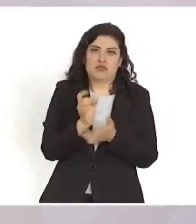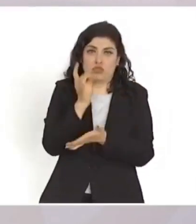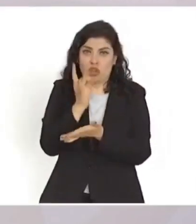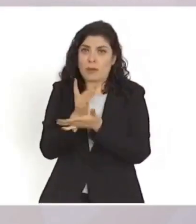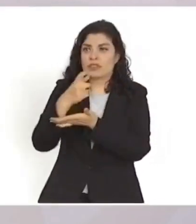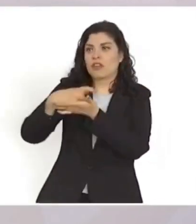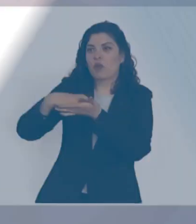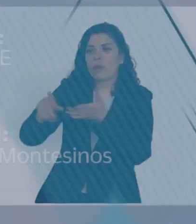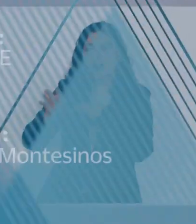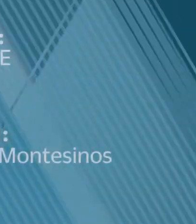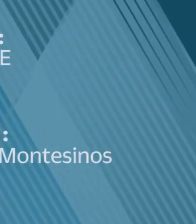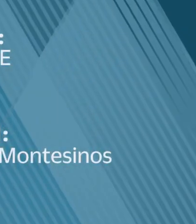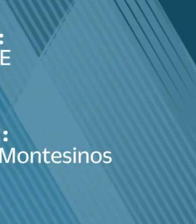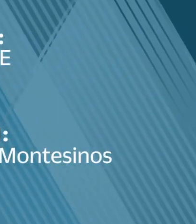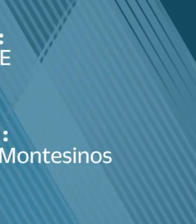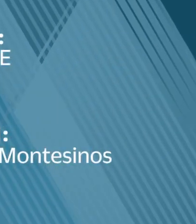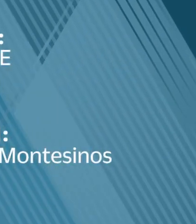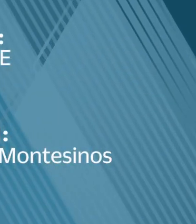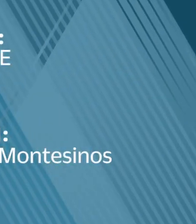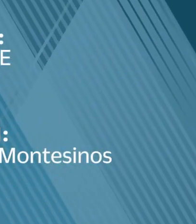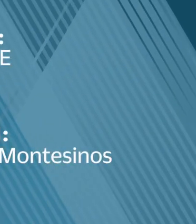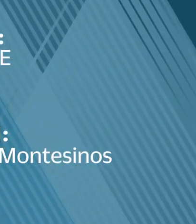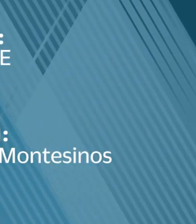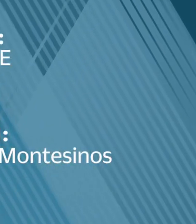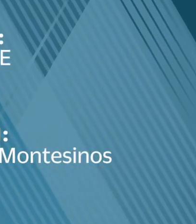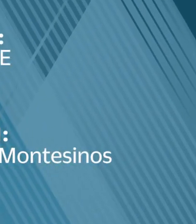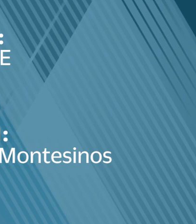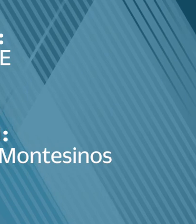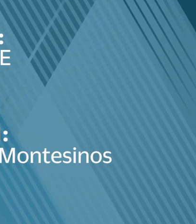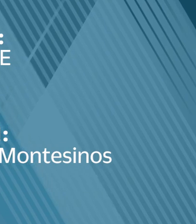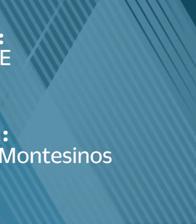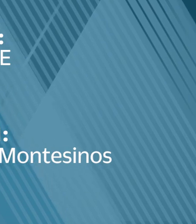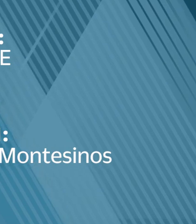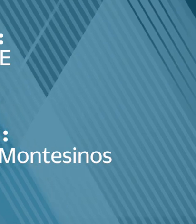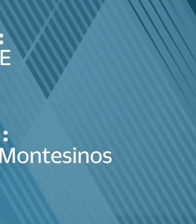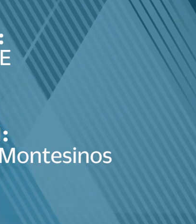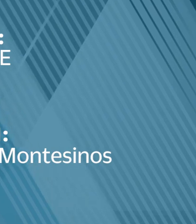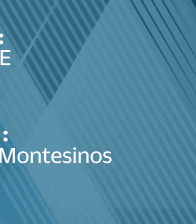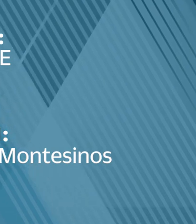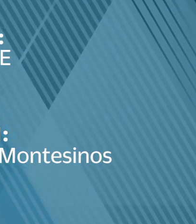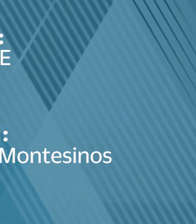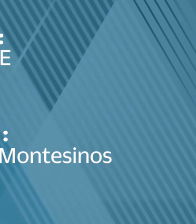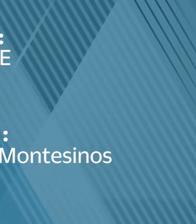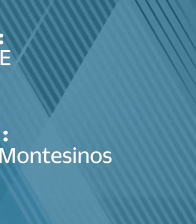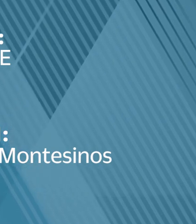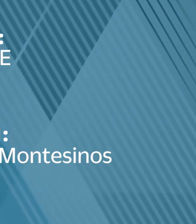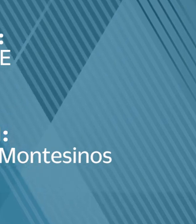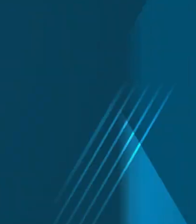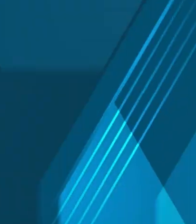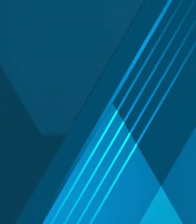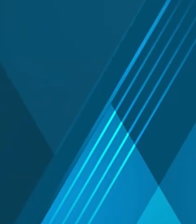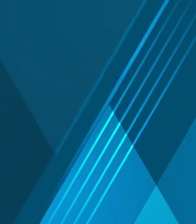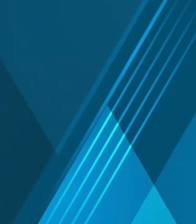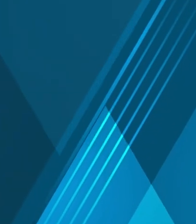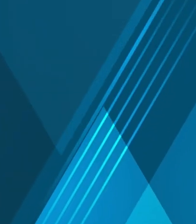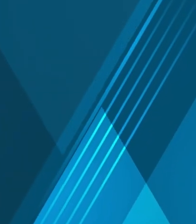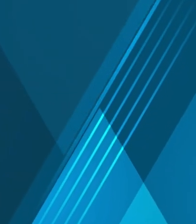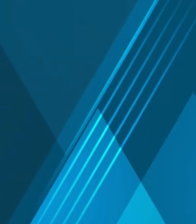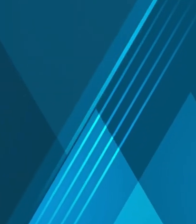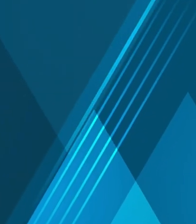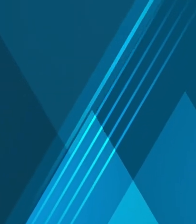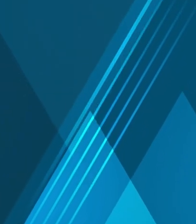compras. También la Ciudad de México es de las ciudades más bellas del mundo.